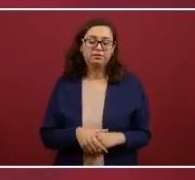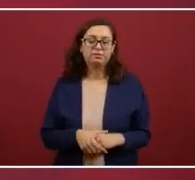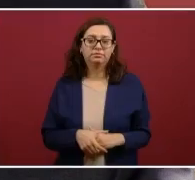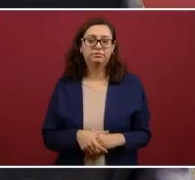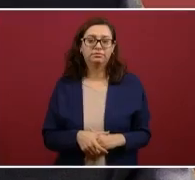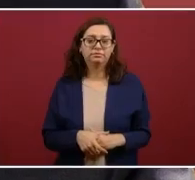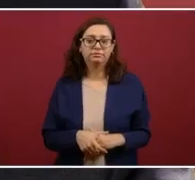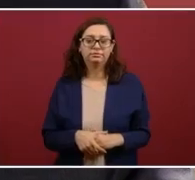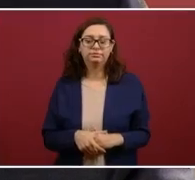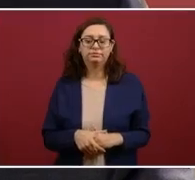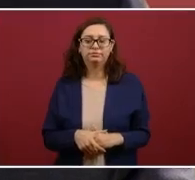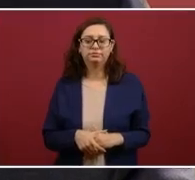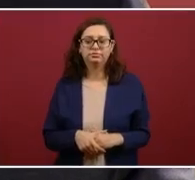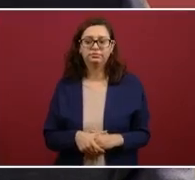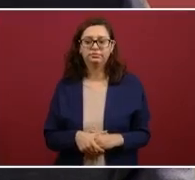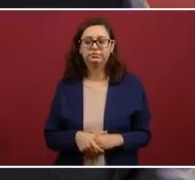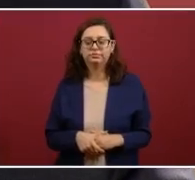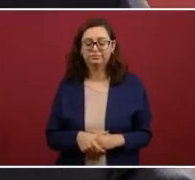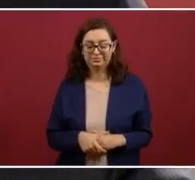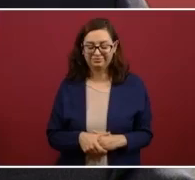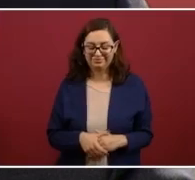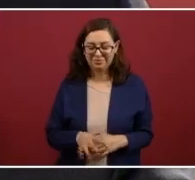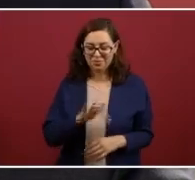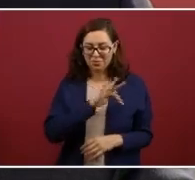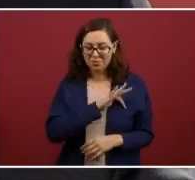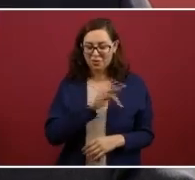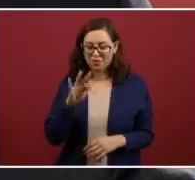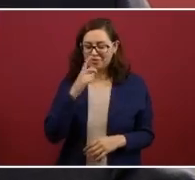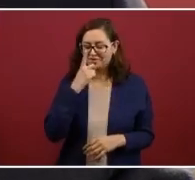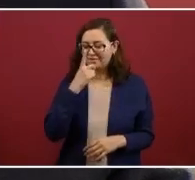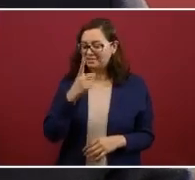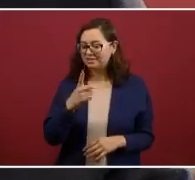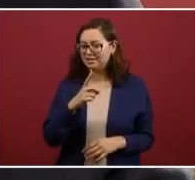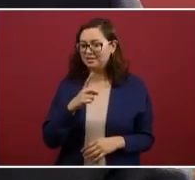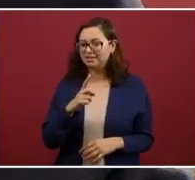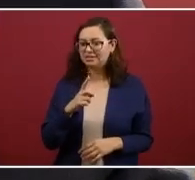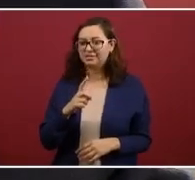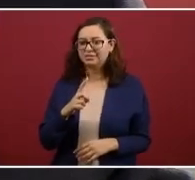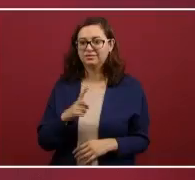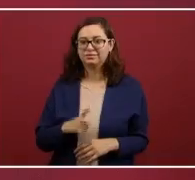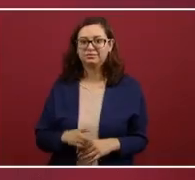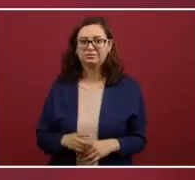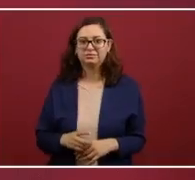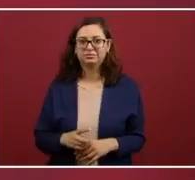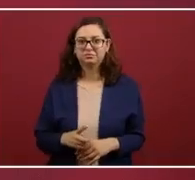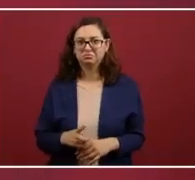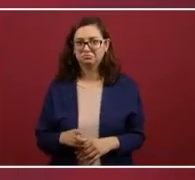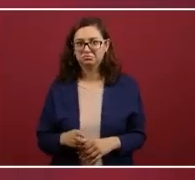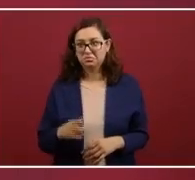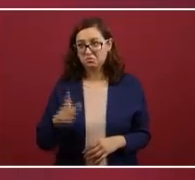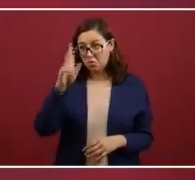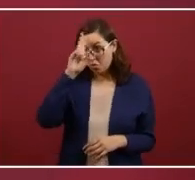Aquí casi hasta podríamos decir que está prohibido prohibir.